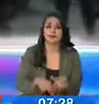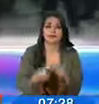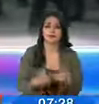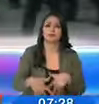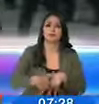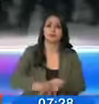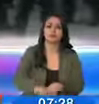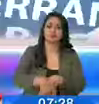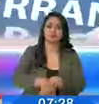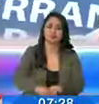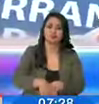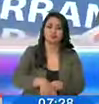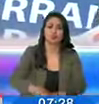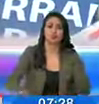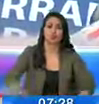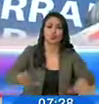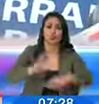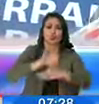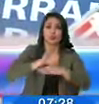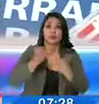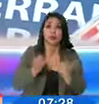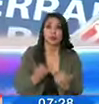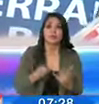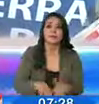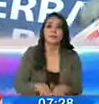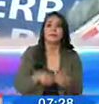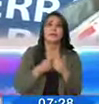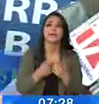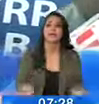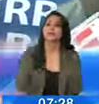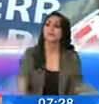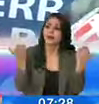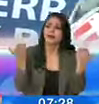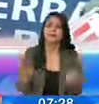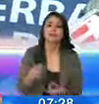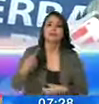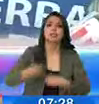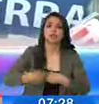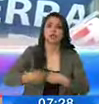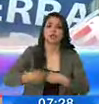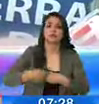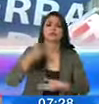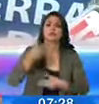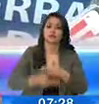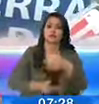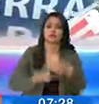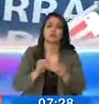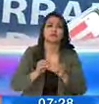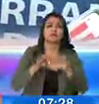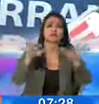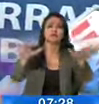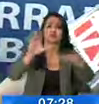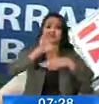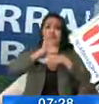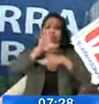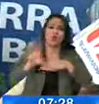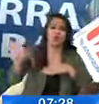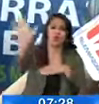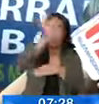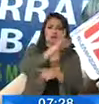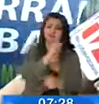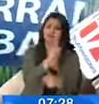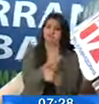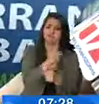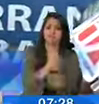nacional. Esta jornada que levantamos el día de hoy en la ciudad de Quito irá de manera progresiva en todo el país y llamamos a